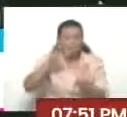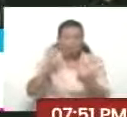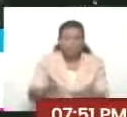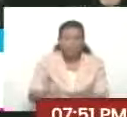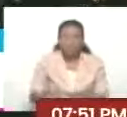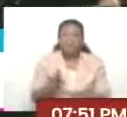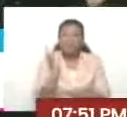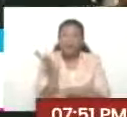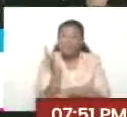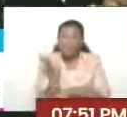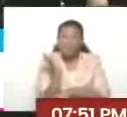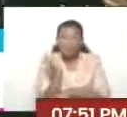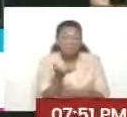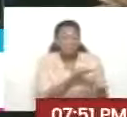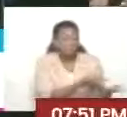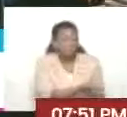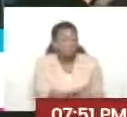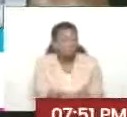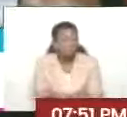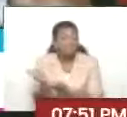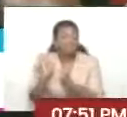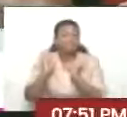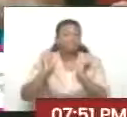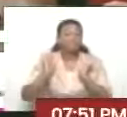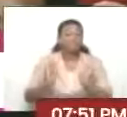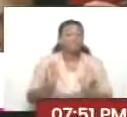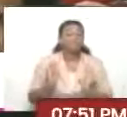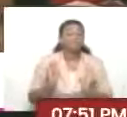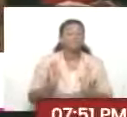Para una asamblea me invitaron.